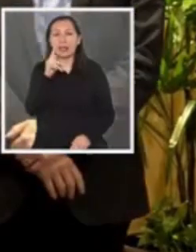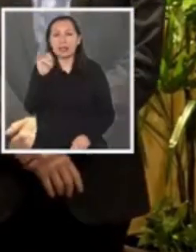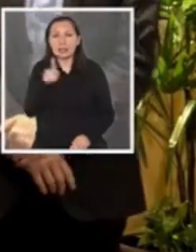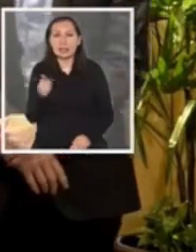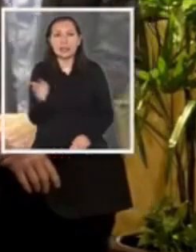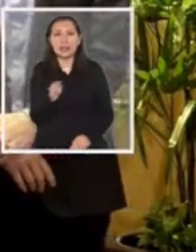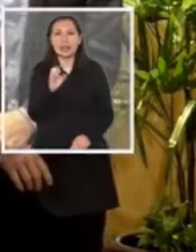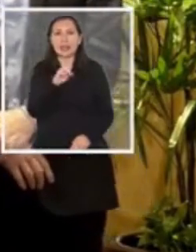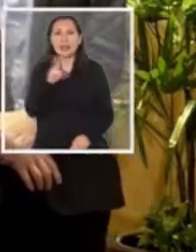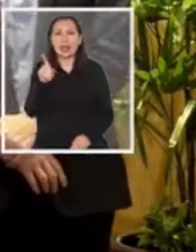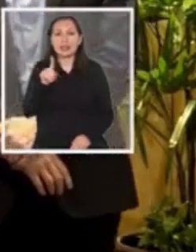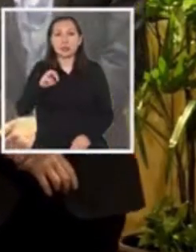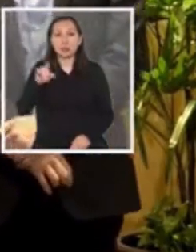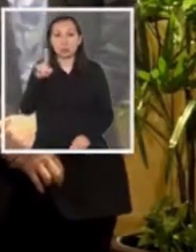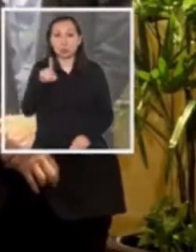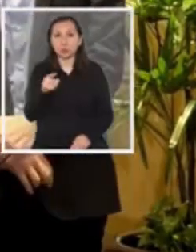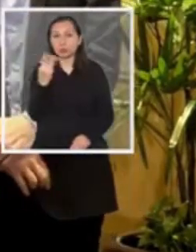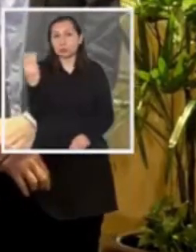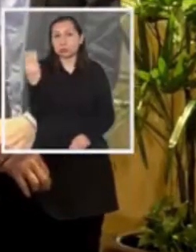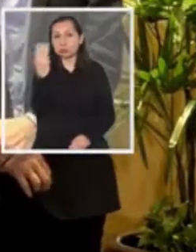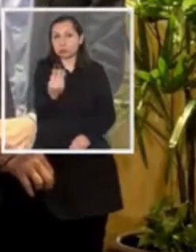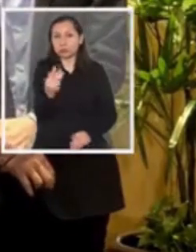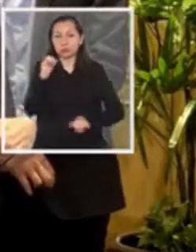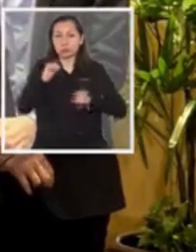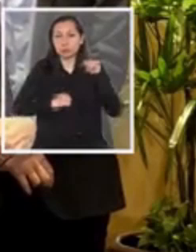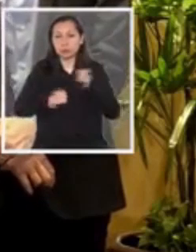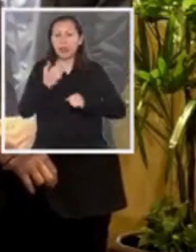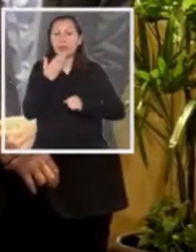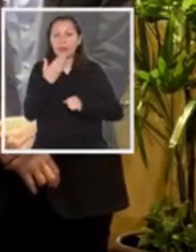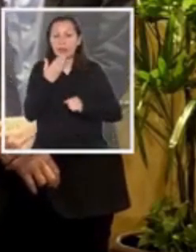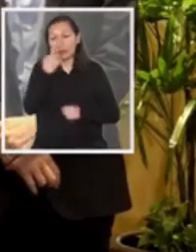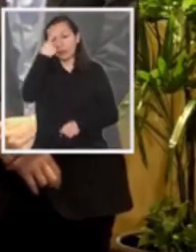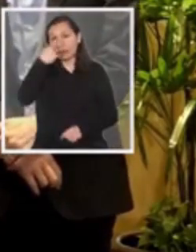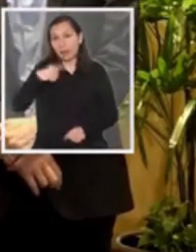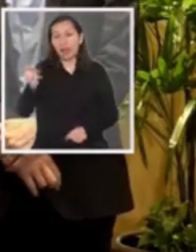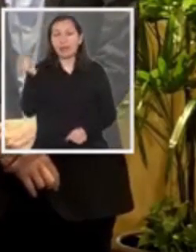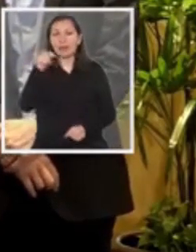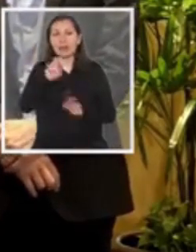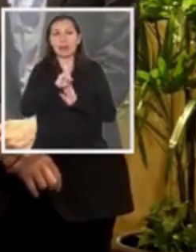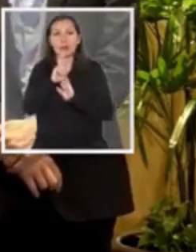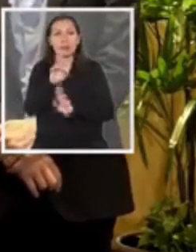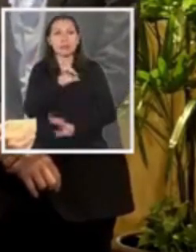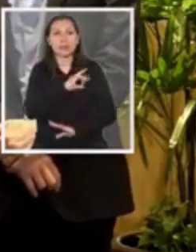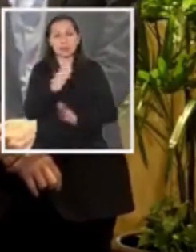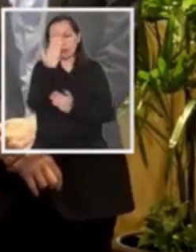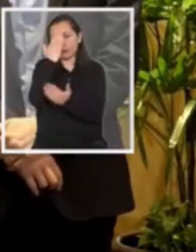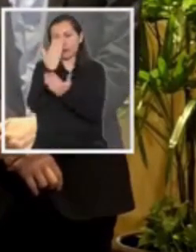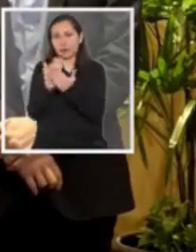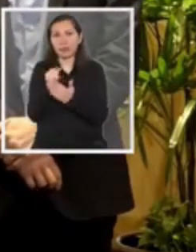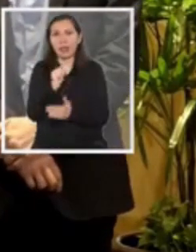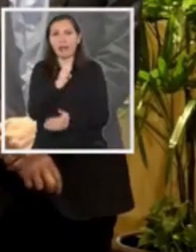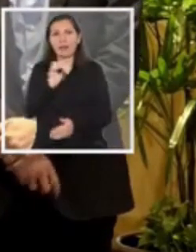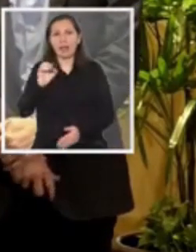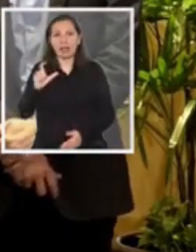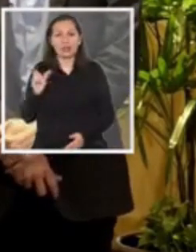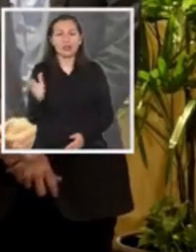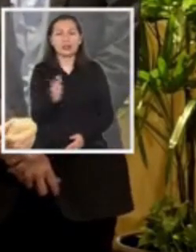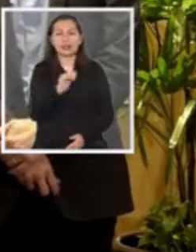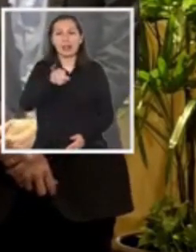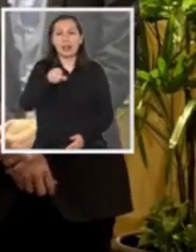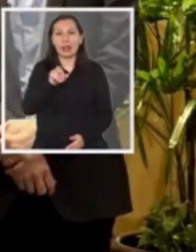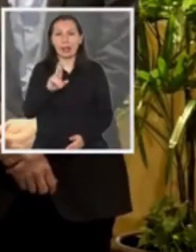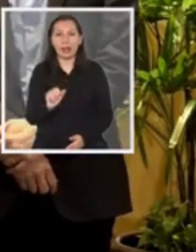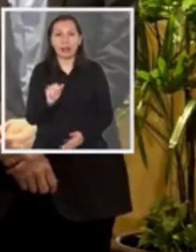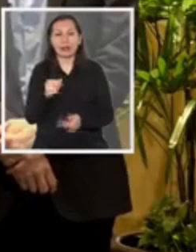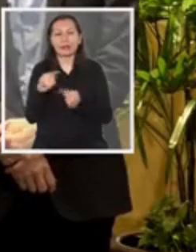Enrique Rasmus. Y también se encuentran en Tailandia los representantes de Chile ante ABAC, Ramón Jara y Mónica Retamal. Por lo